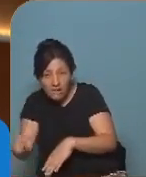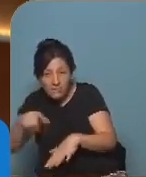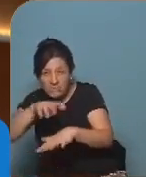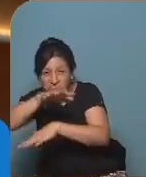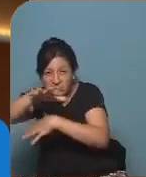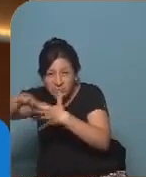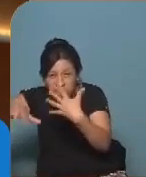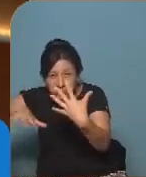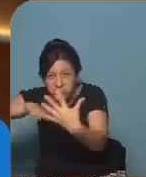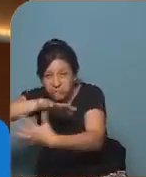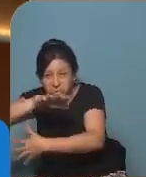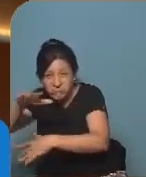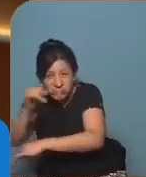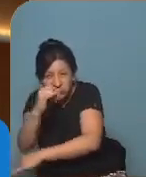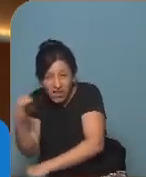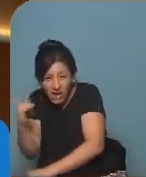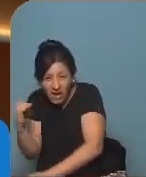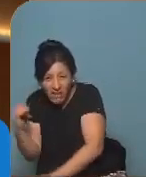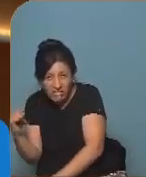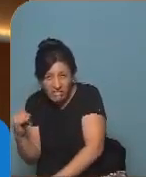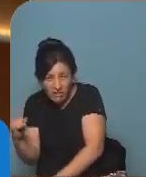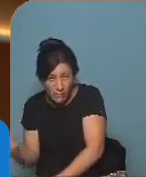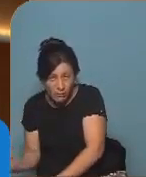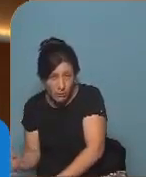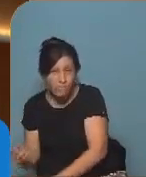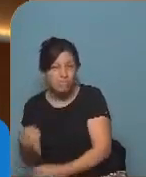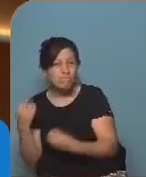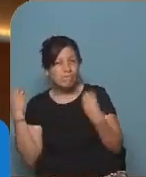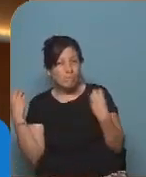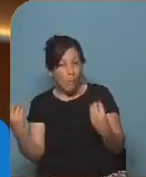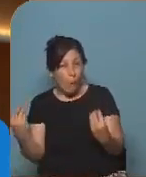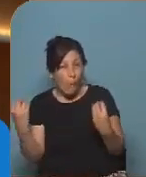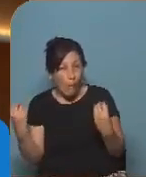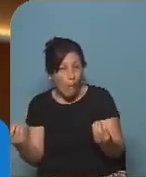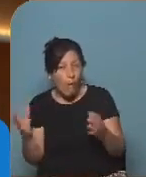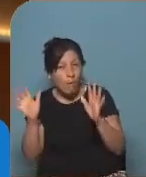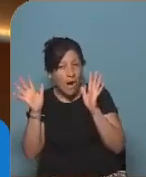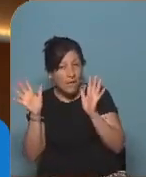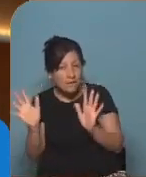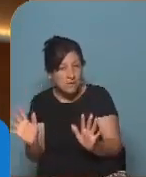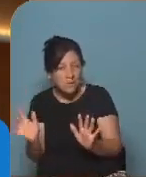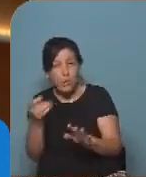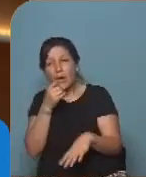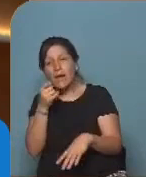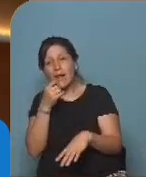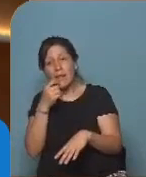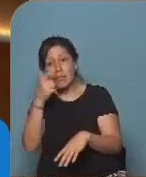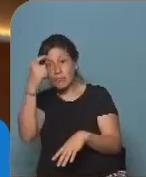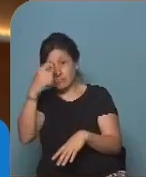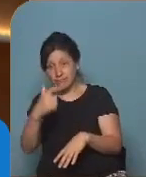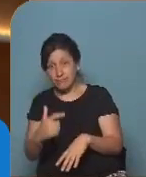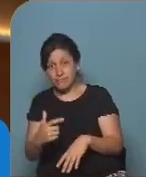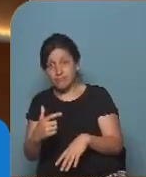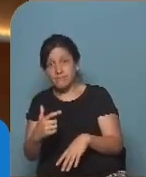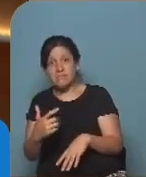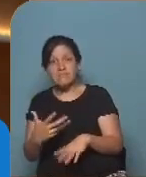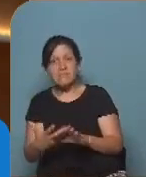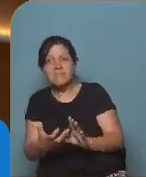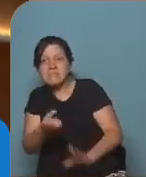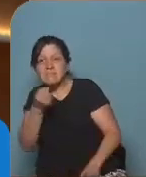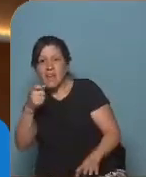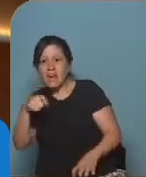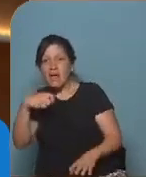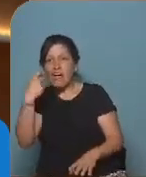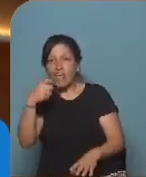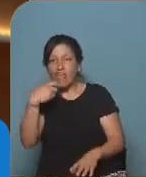en un entorno negativo. Fíjense ustedes cómo se trata a los chicos que, por ejemplo, tienen que ser sacados de la droga en las granjas. Una de las